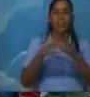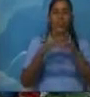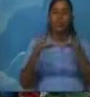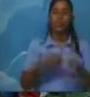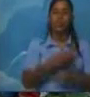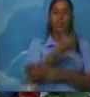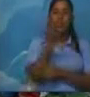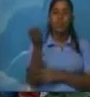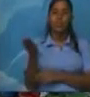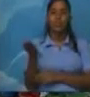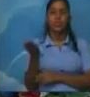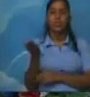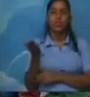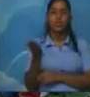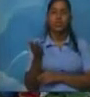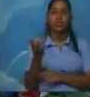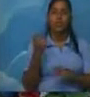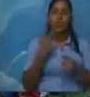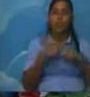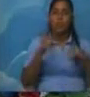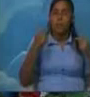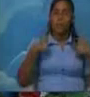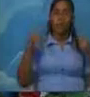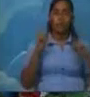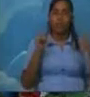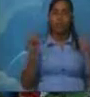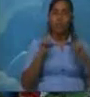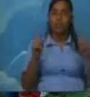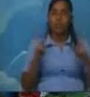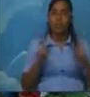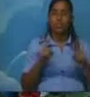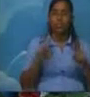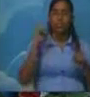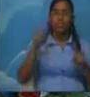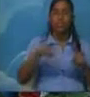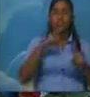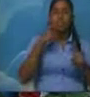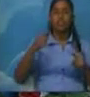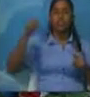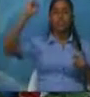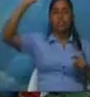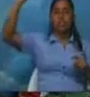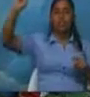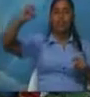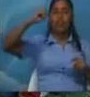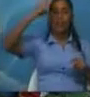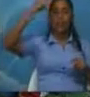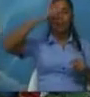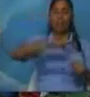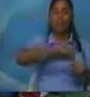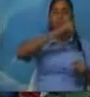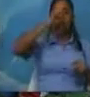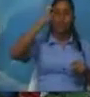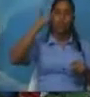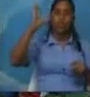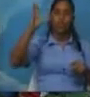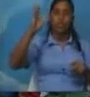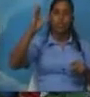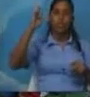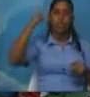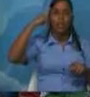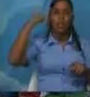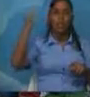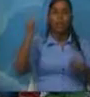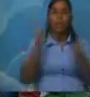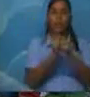trabajado más que todos ellos pero no yo pero no yo sino la gracia de Dios sino la gracia de Dios